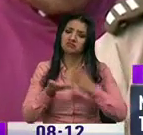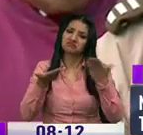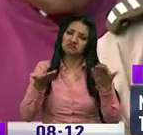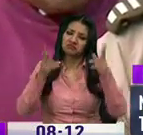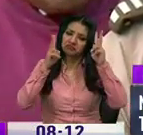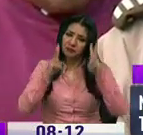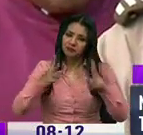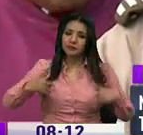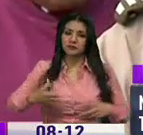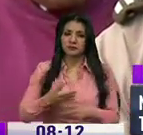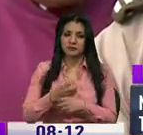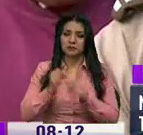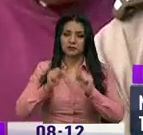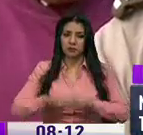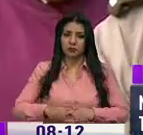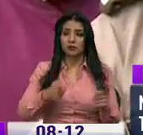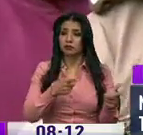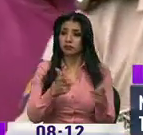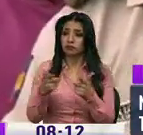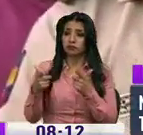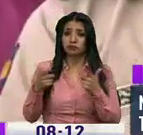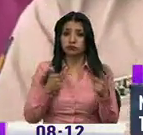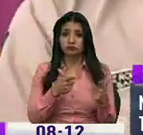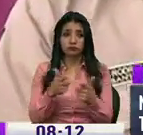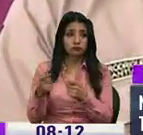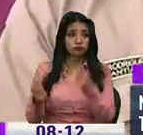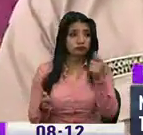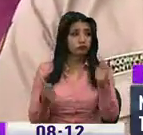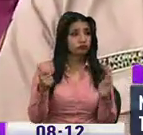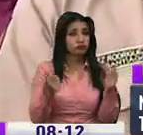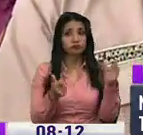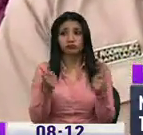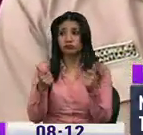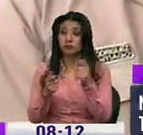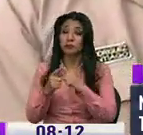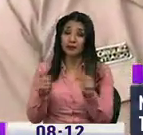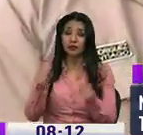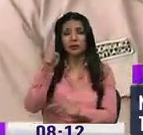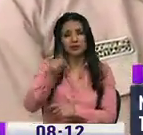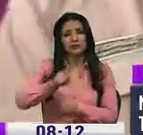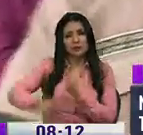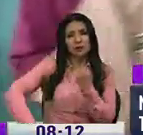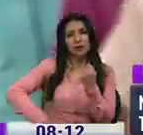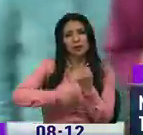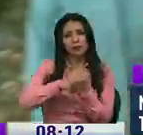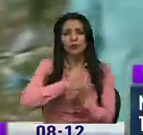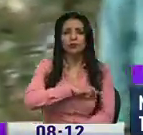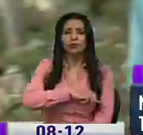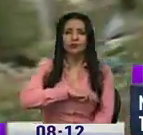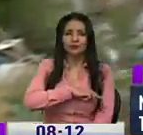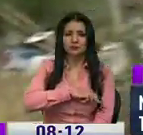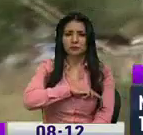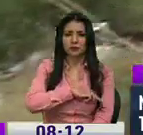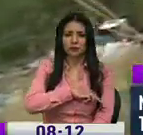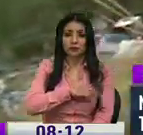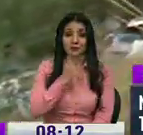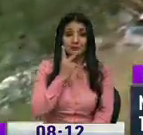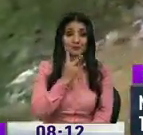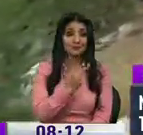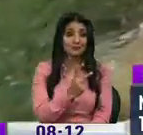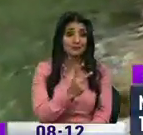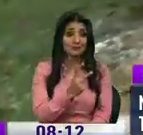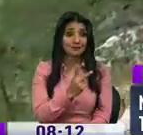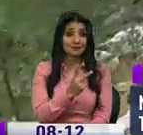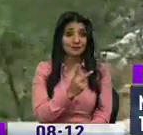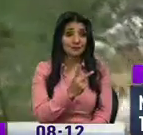corresponde a seguridad. Estamos patrullando por el sector, pero también evidentemente necesitamos el apoyo también ya del municipio, en vista de que, como ustedes se pueden dar